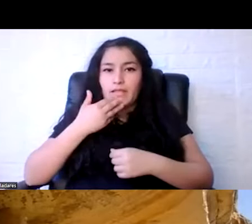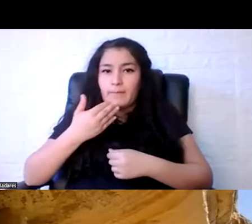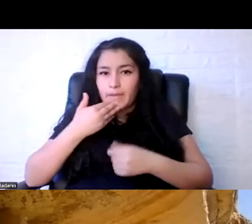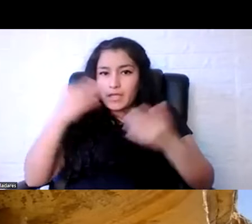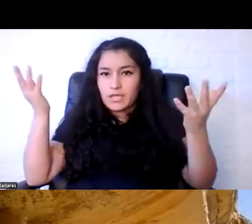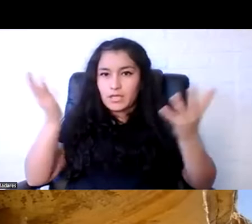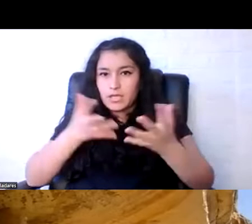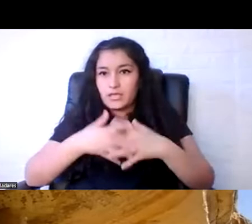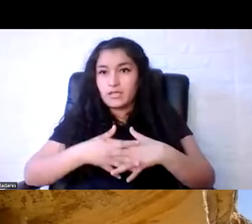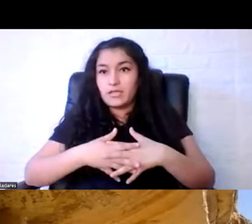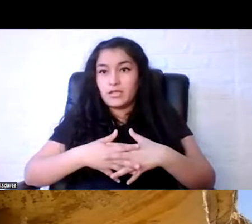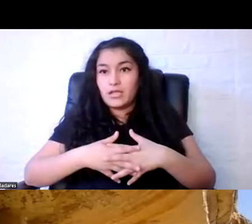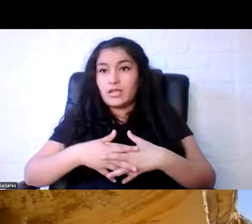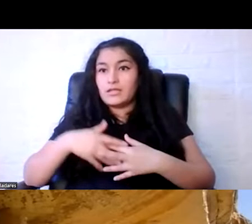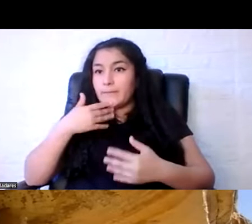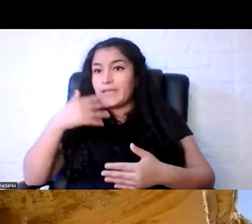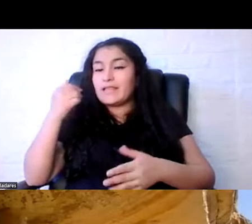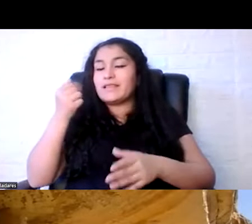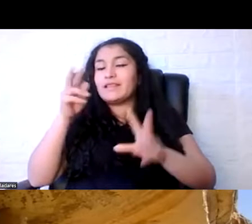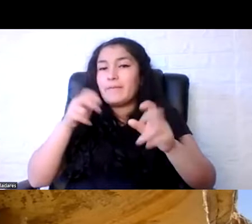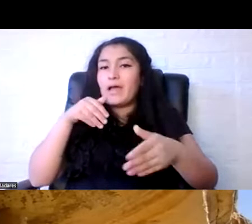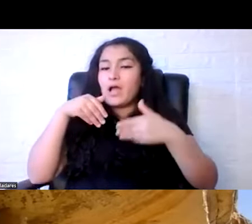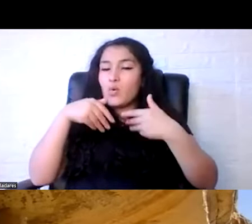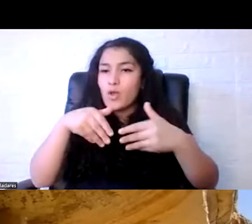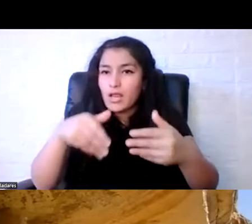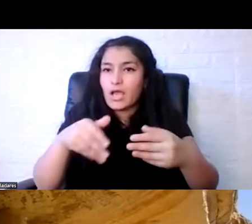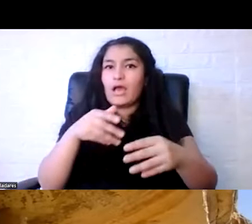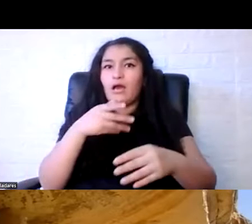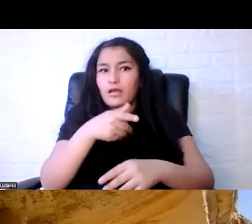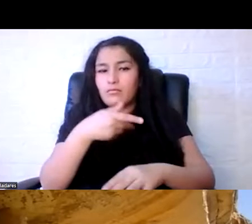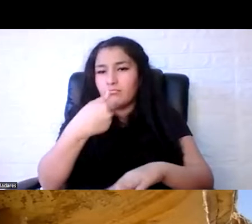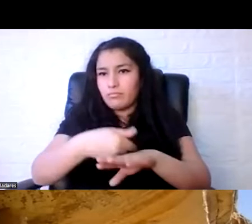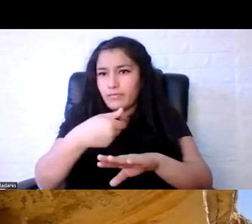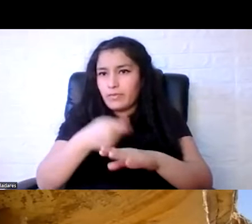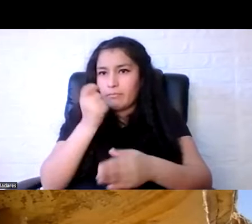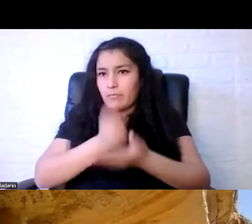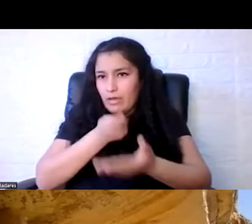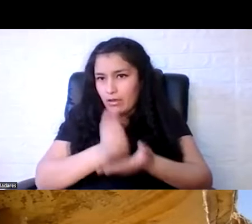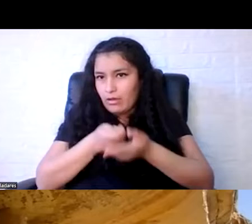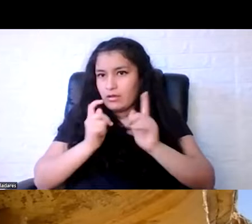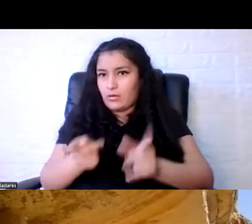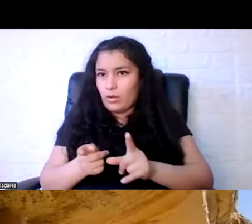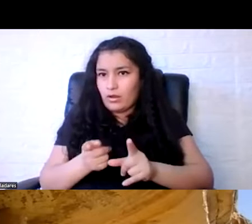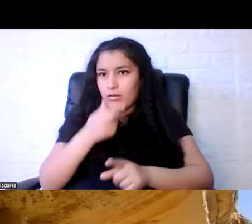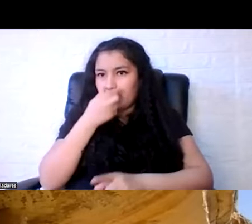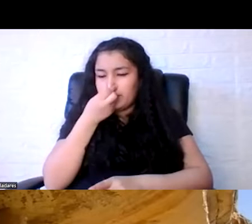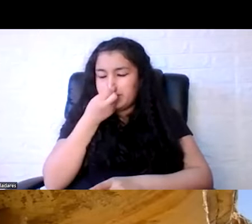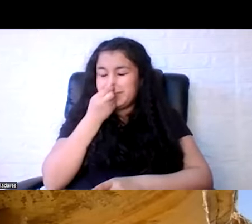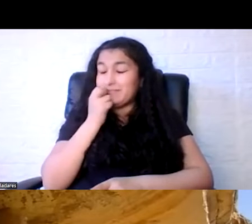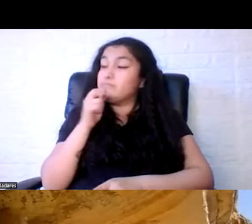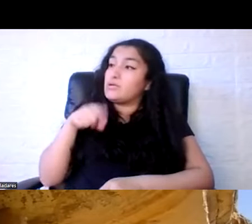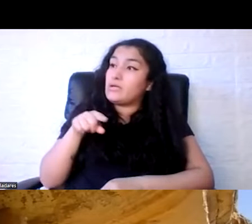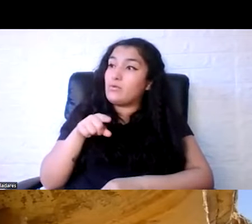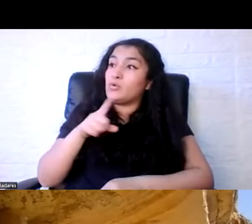señalan cobro de cuotas, que tiene que ver con que la autoridad les cobra dinero a los